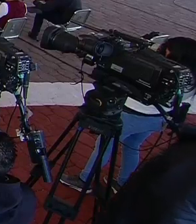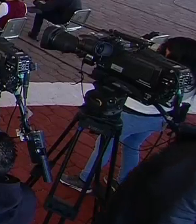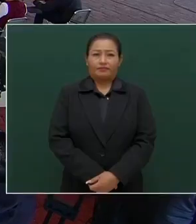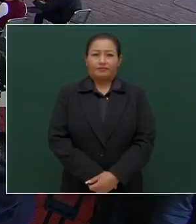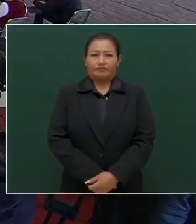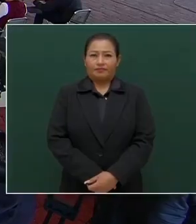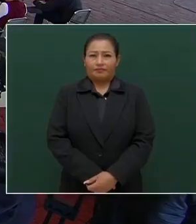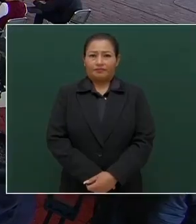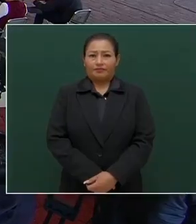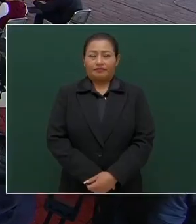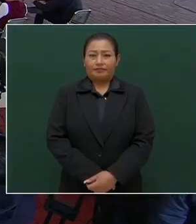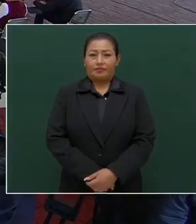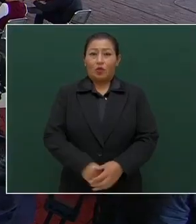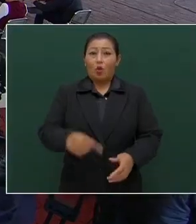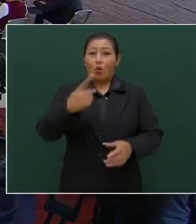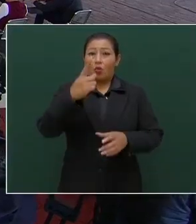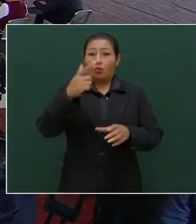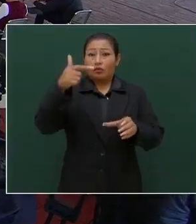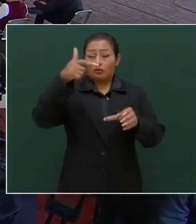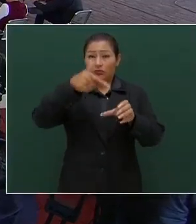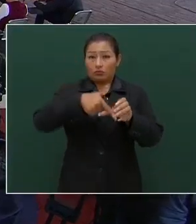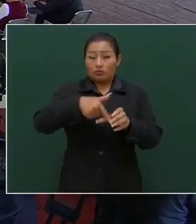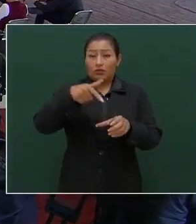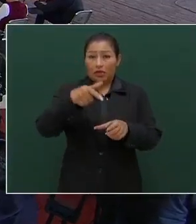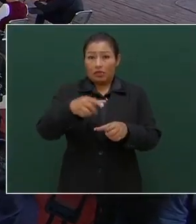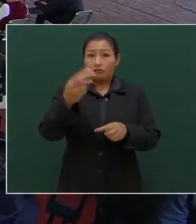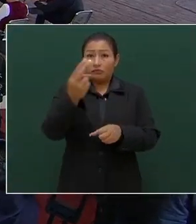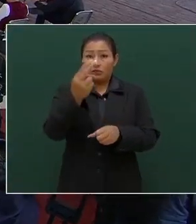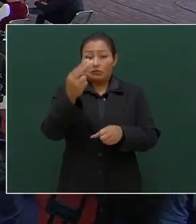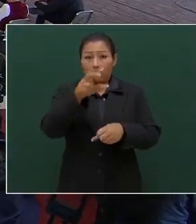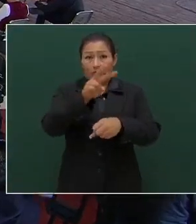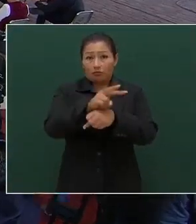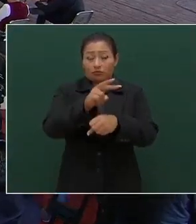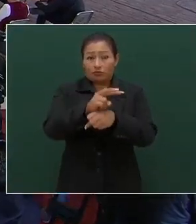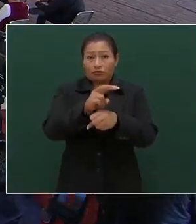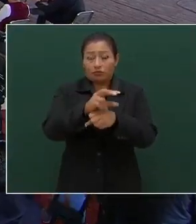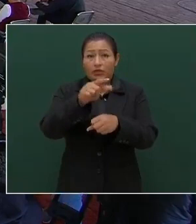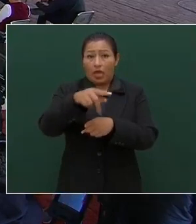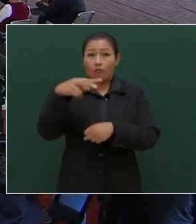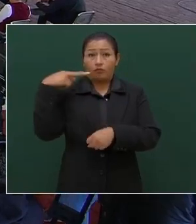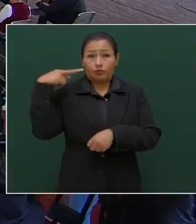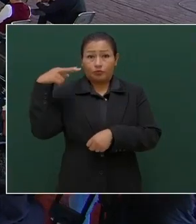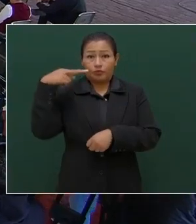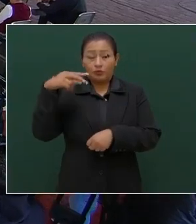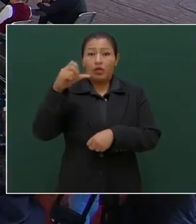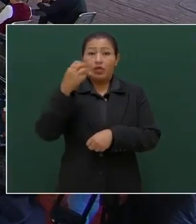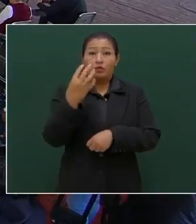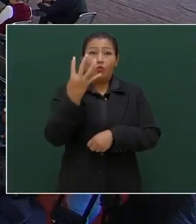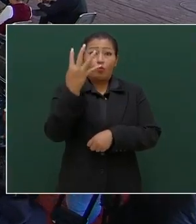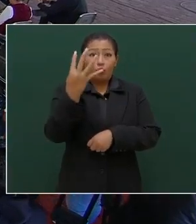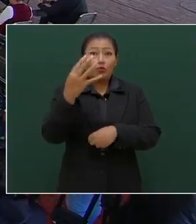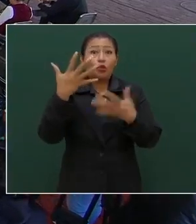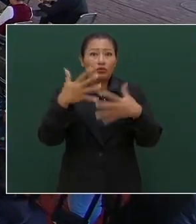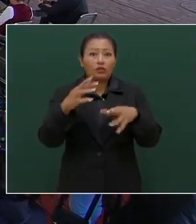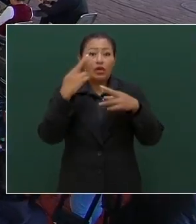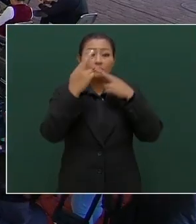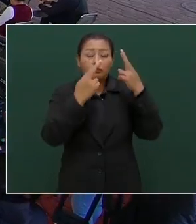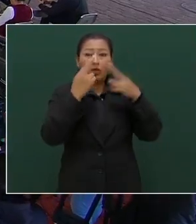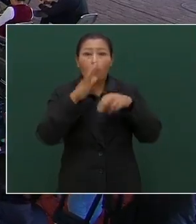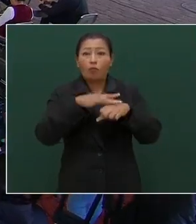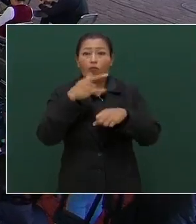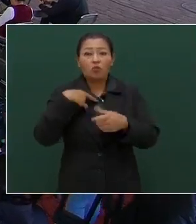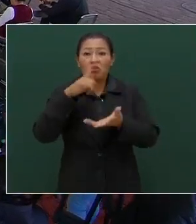constatación. Una gasolinera se negó a ser verificada en Tecamachalco, Puebla, y 4 se verificaron por dar